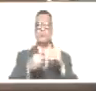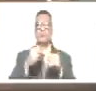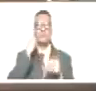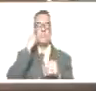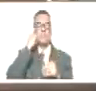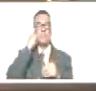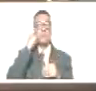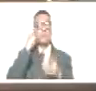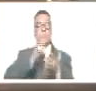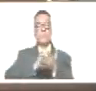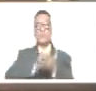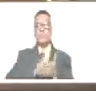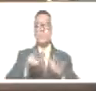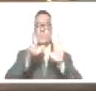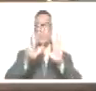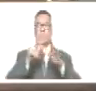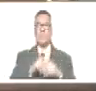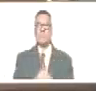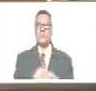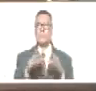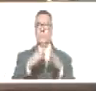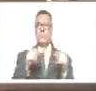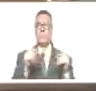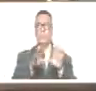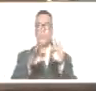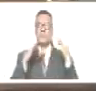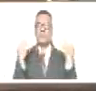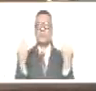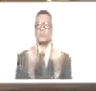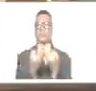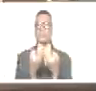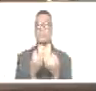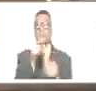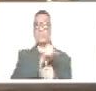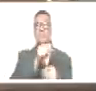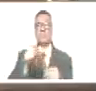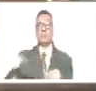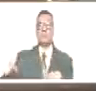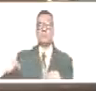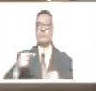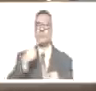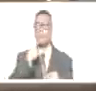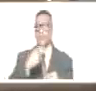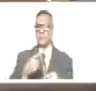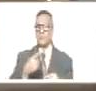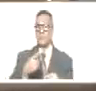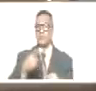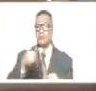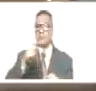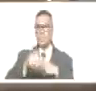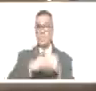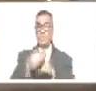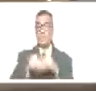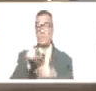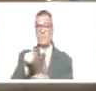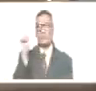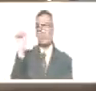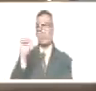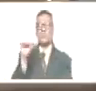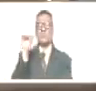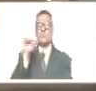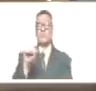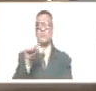Artículo 8. Todas las familias de personas diagnosticadas dentro del trastorno del